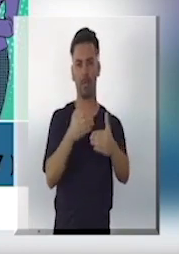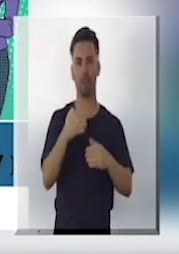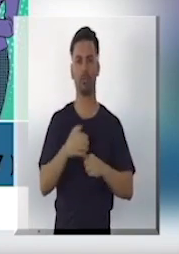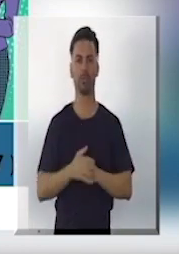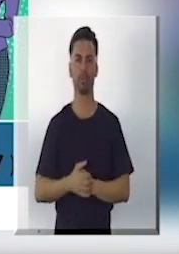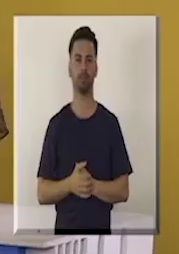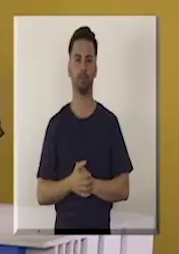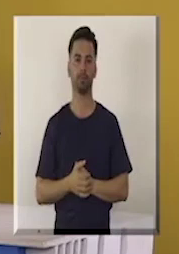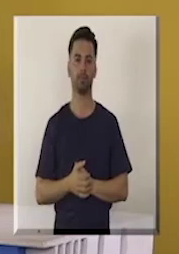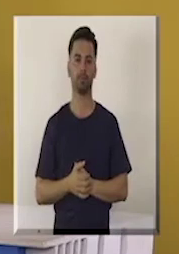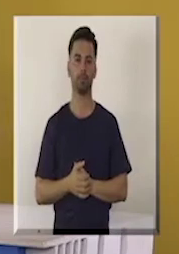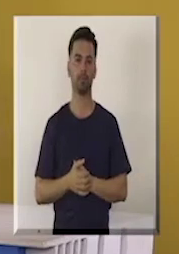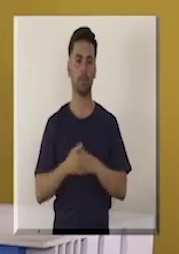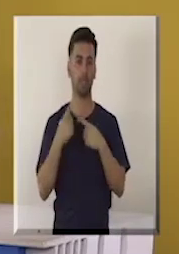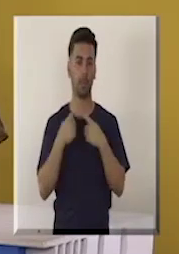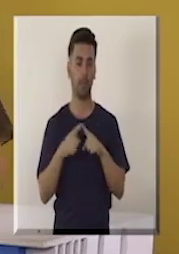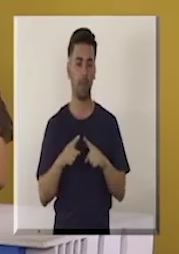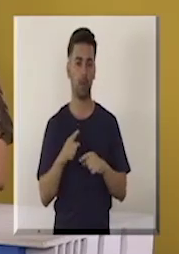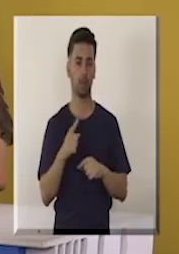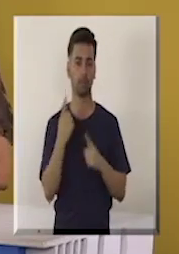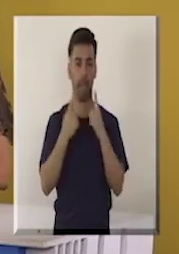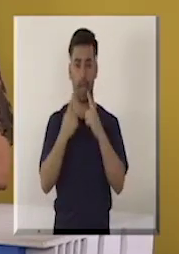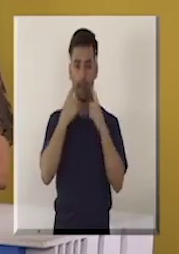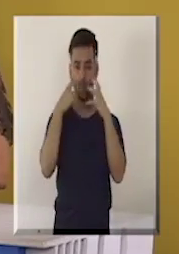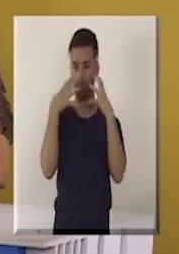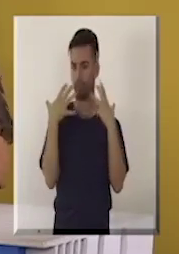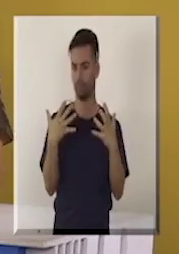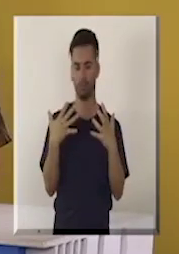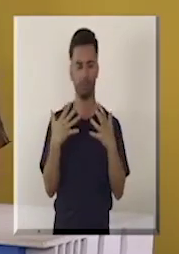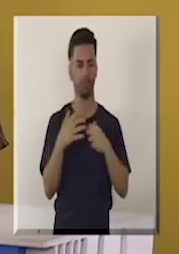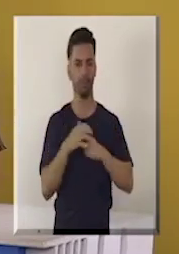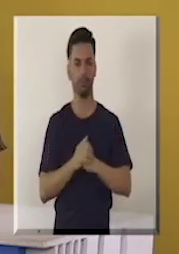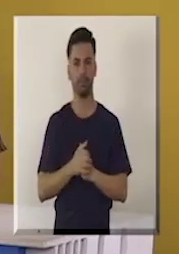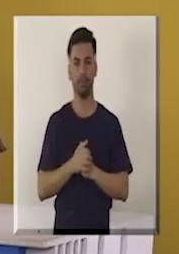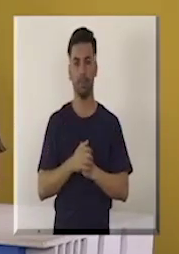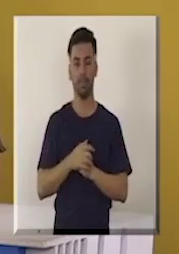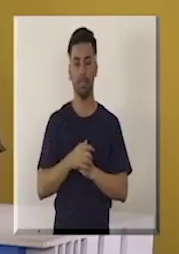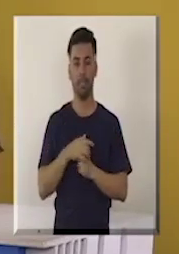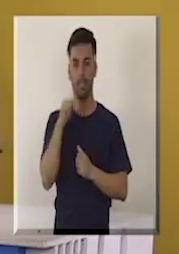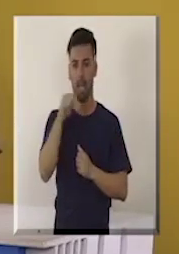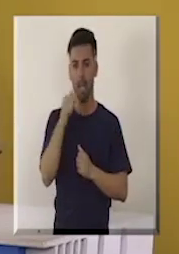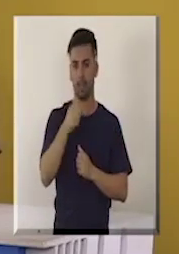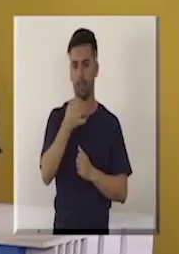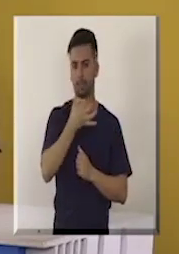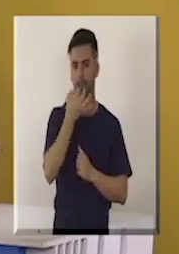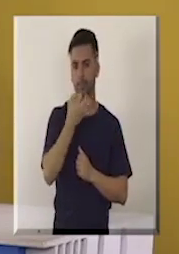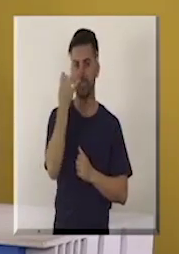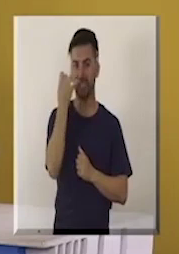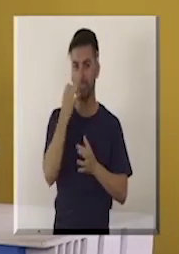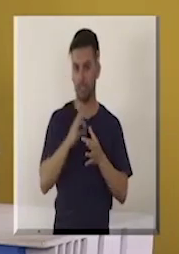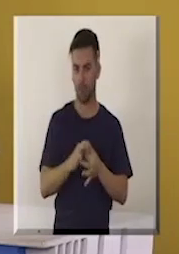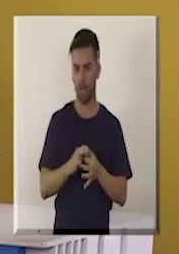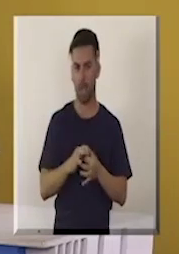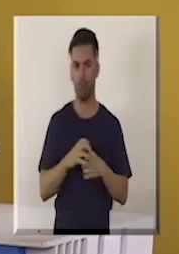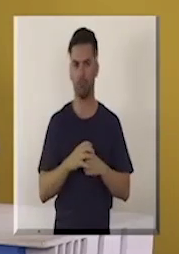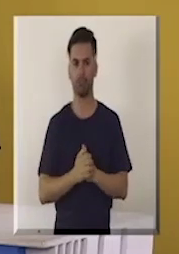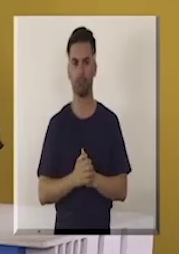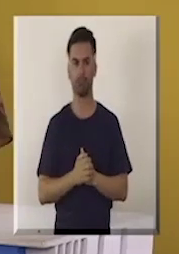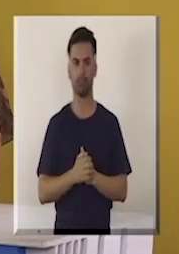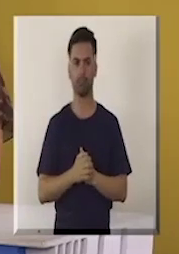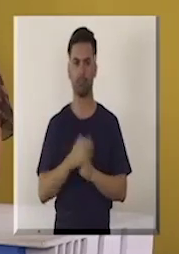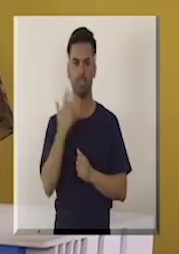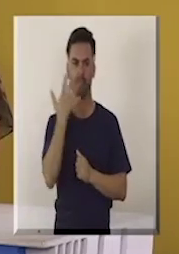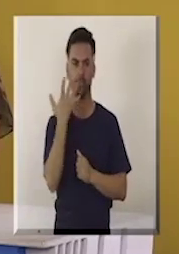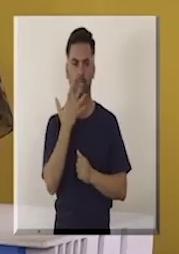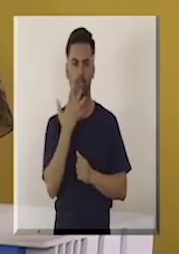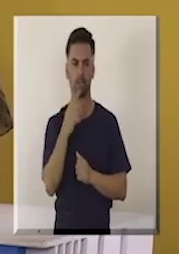aprendizaje. Pero bien, hay algo muy importante que no hemos citado aquí en séptimo grado. Recuerda que existe el